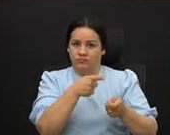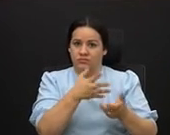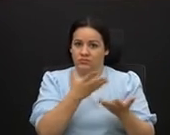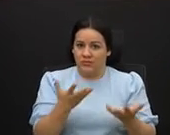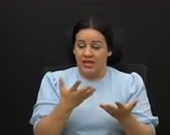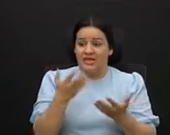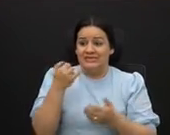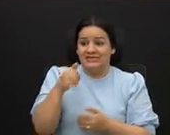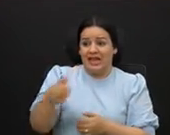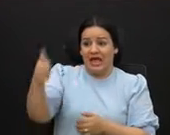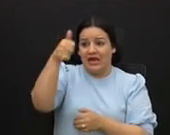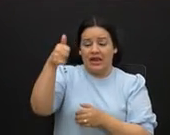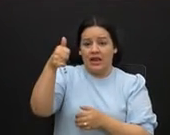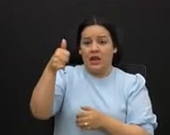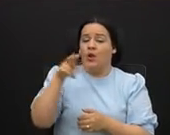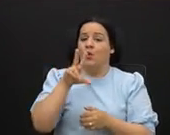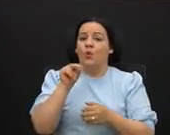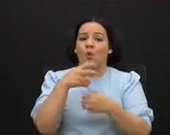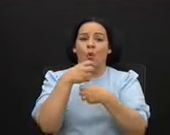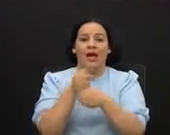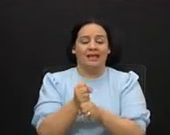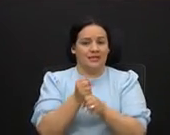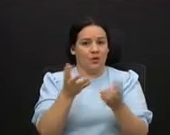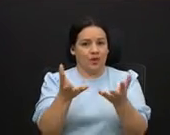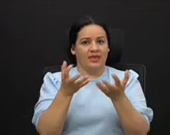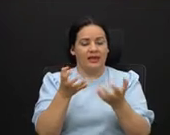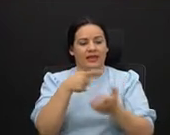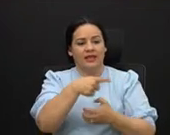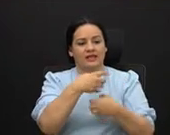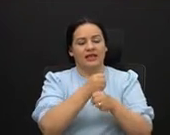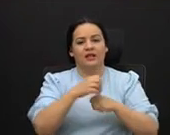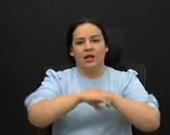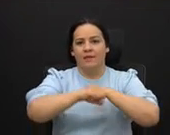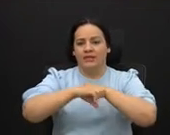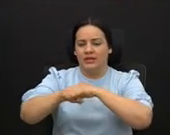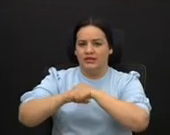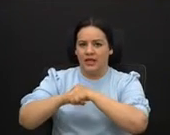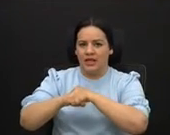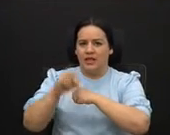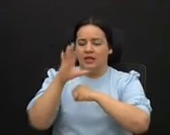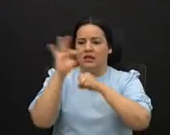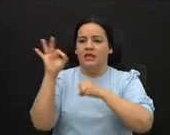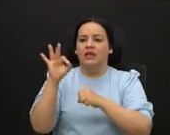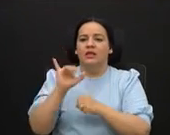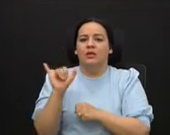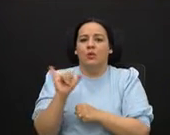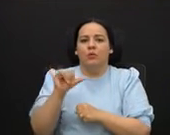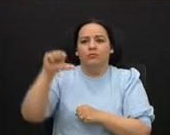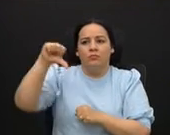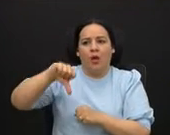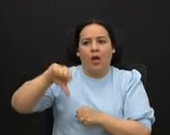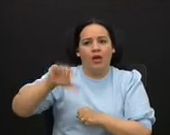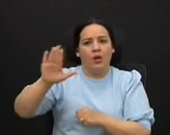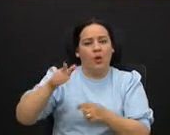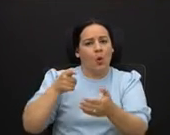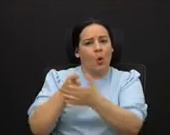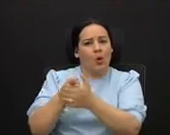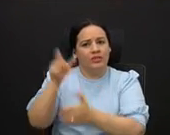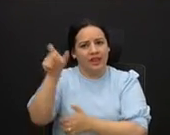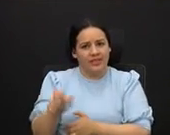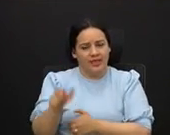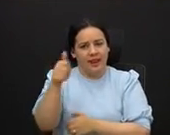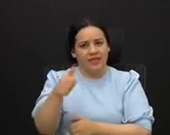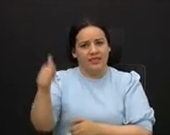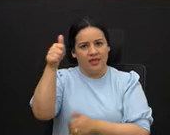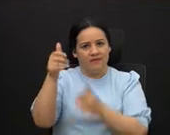quieren, emprenden una campaña de desacreditación y persecución en su contra, como ha sucedido en este caso, con la